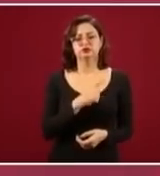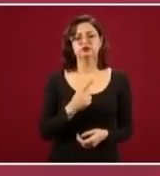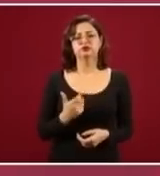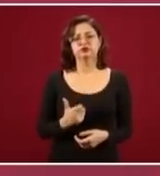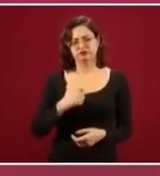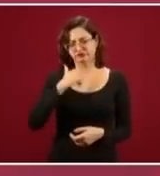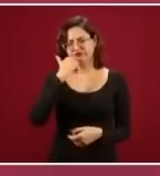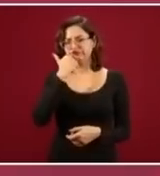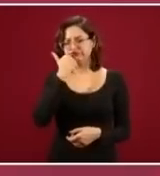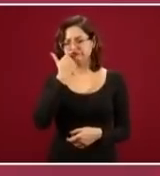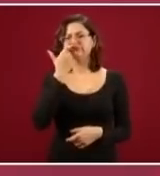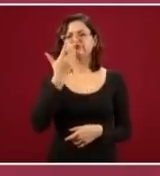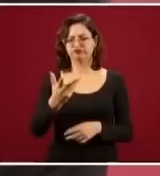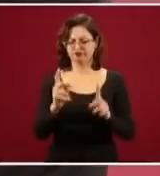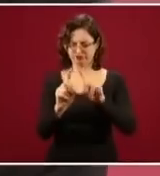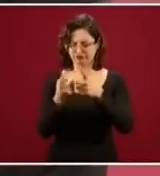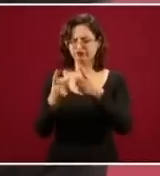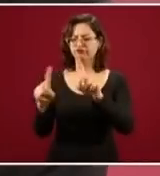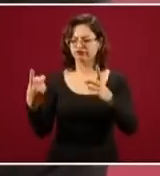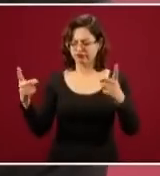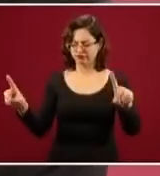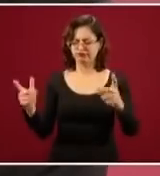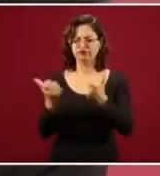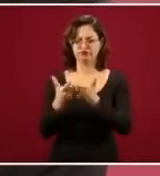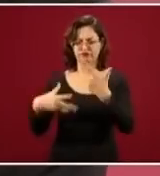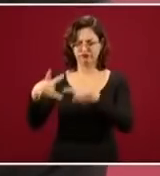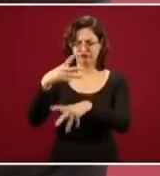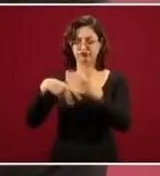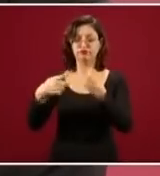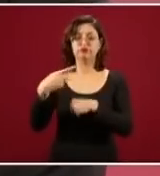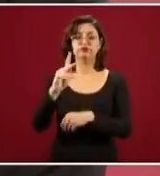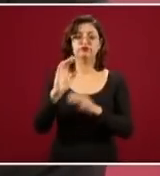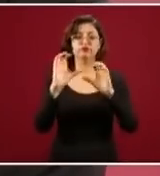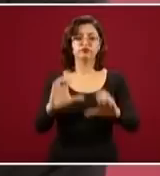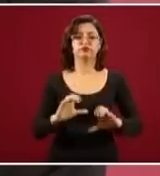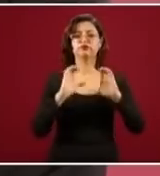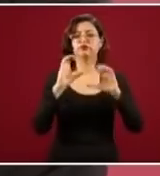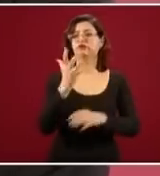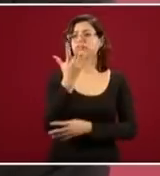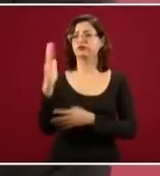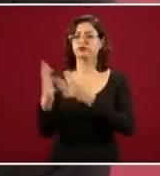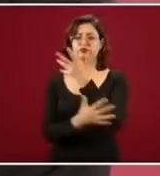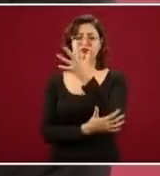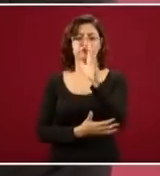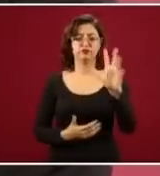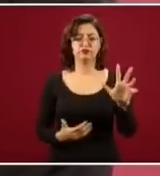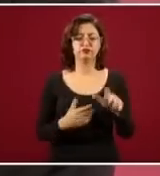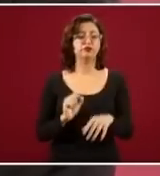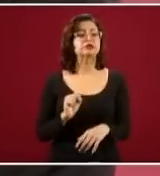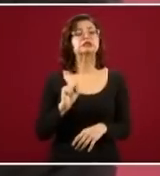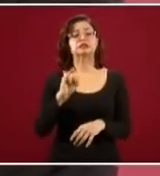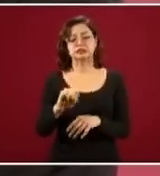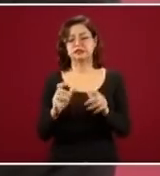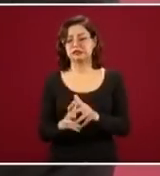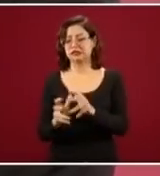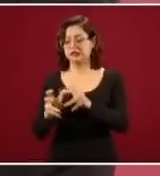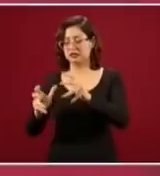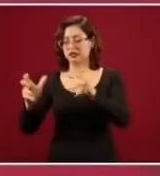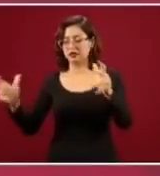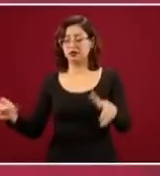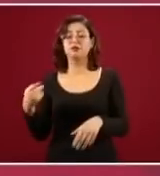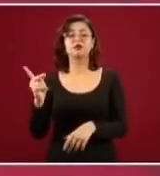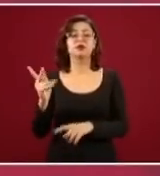estamos a favor del desarrollo sustentable. O sea, queremos el crecimiento, pero con